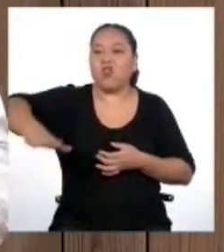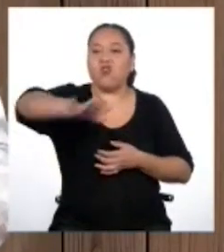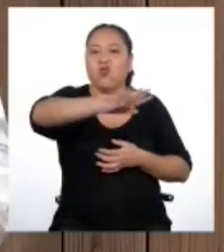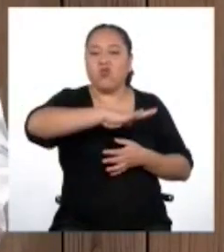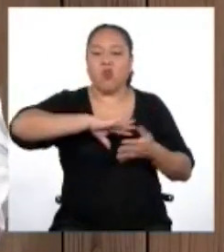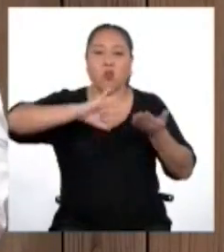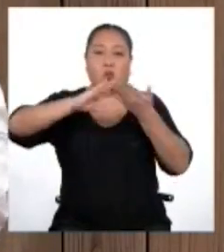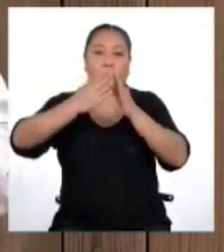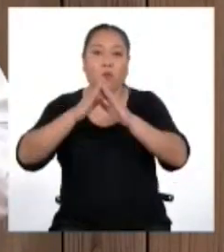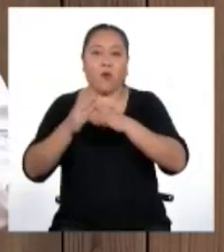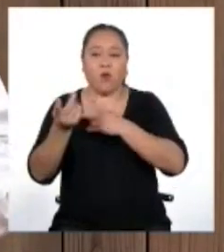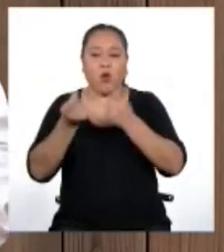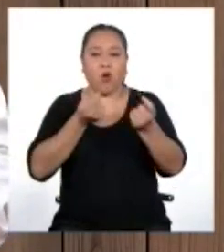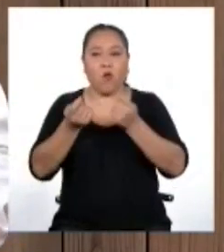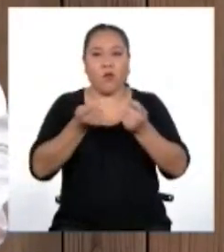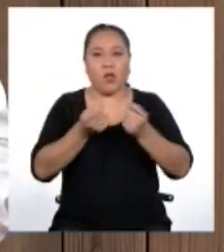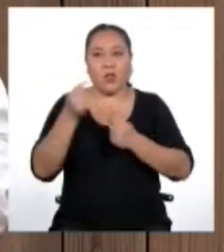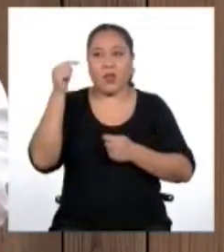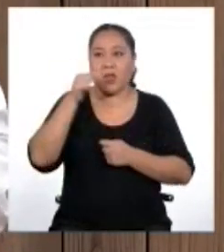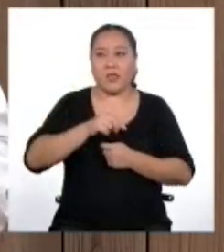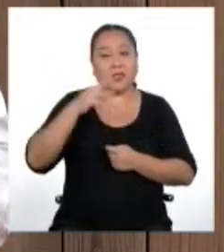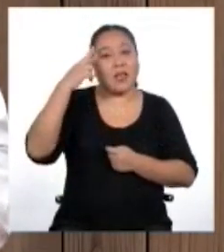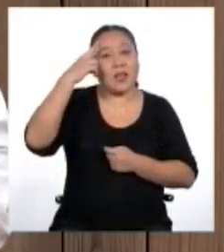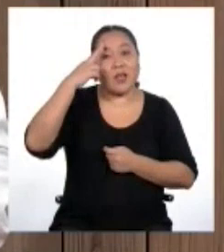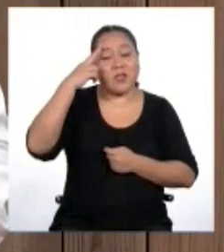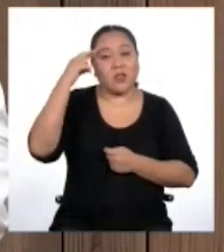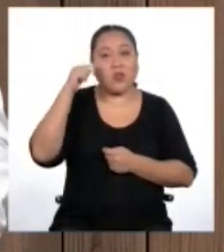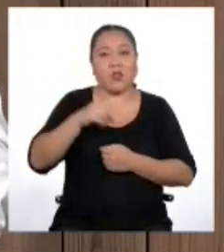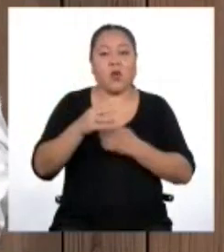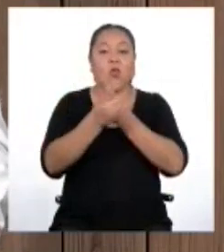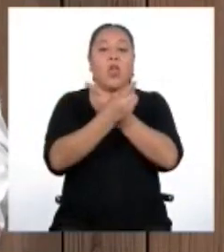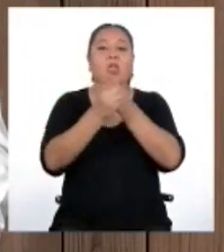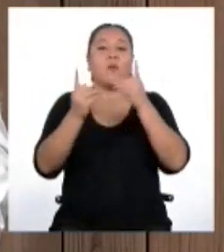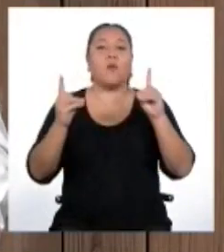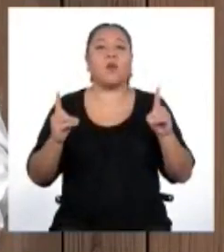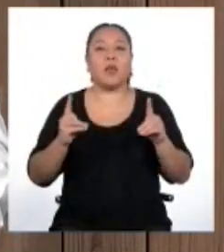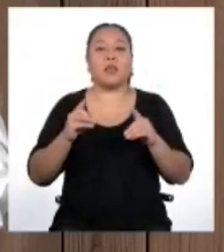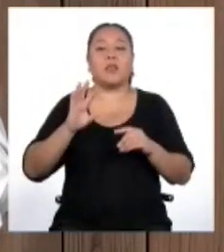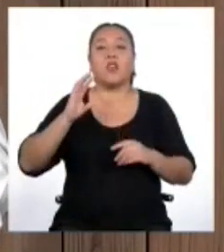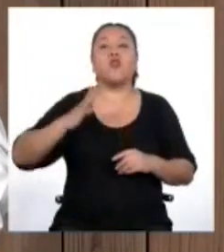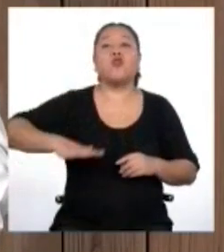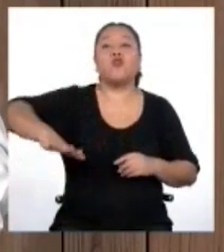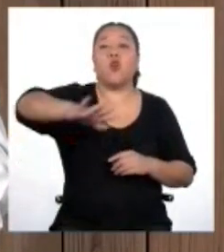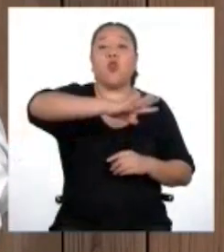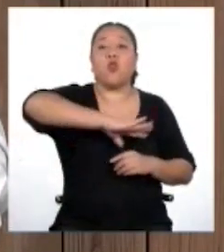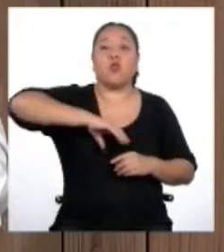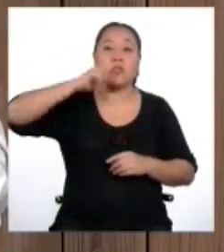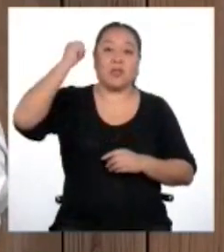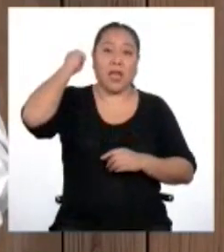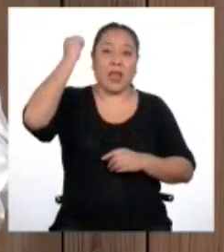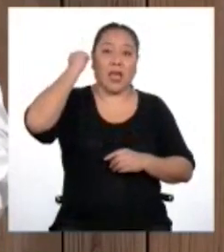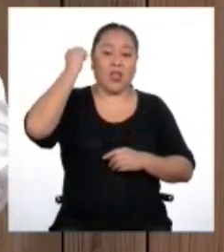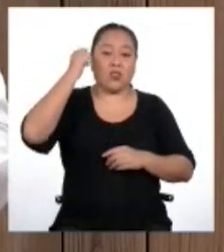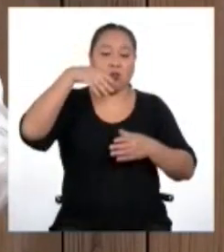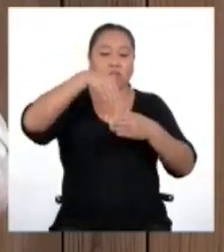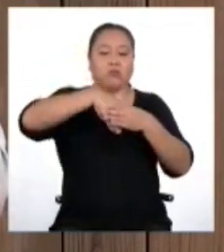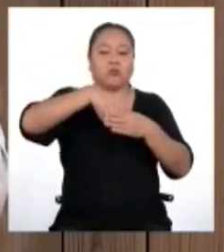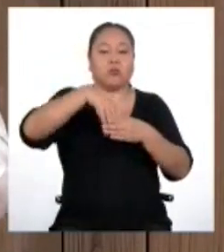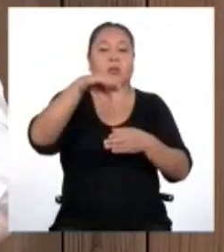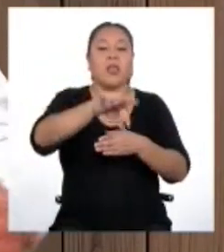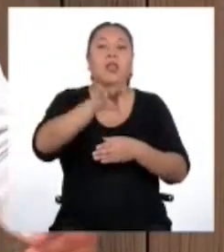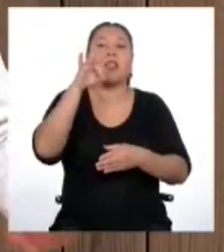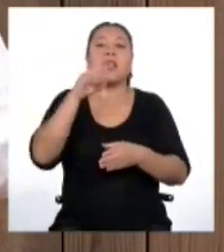pueblo gobierne y es por eso que en una democracia tenemos el derecho de votar y así elegir a